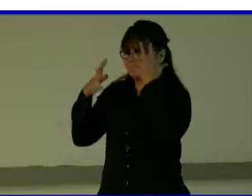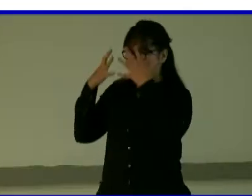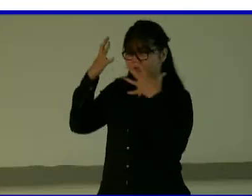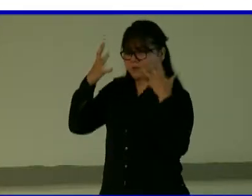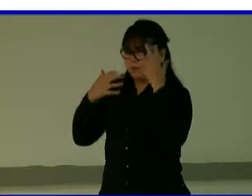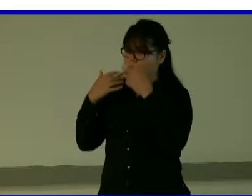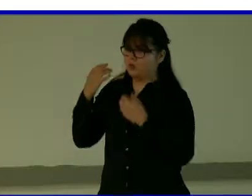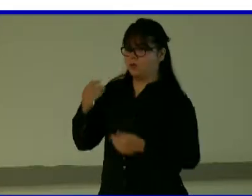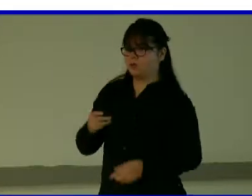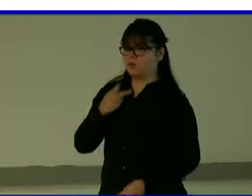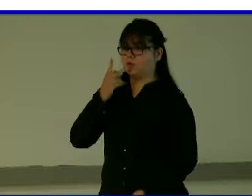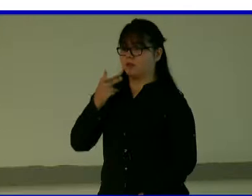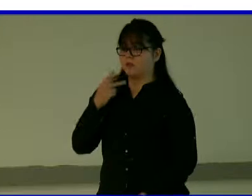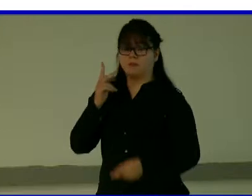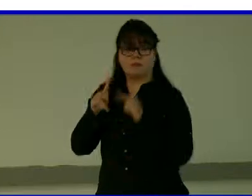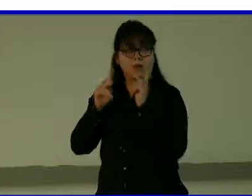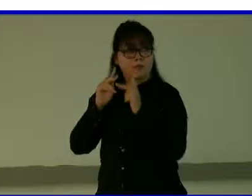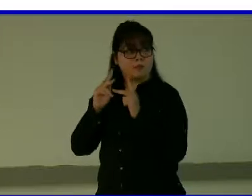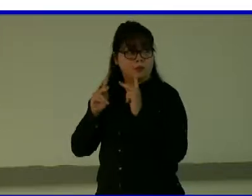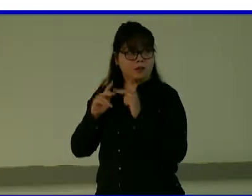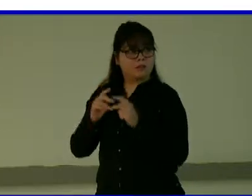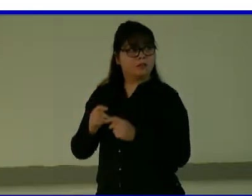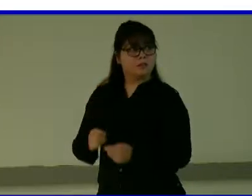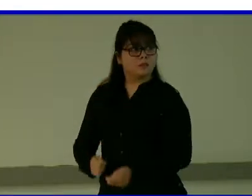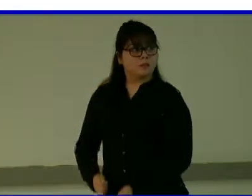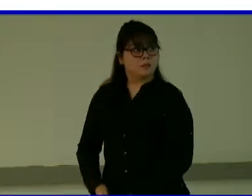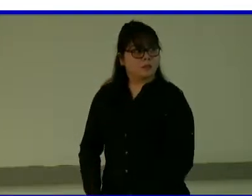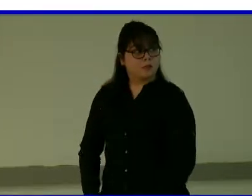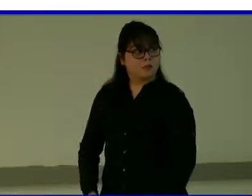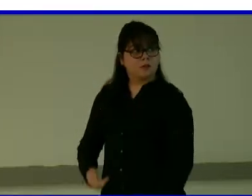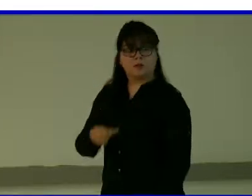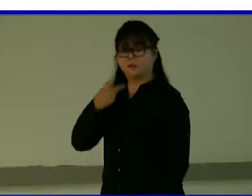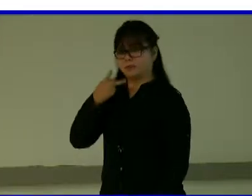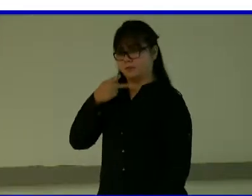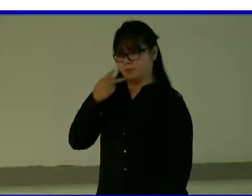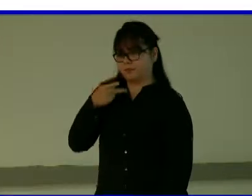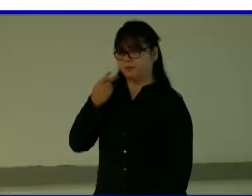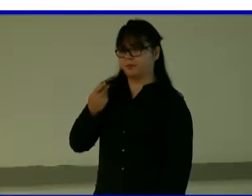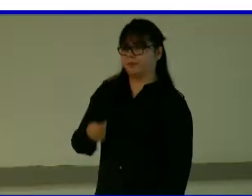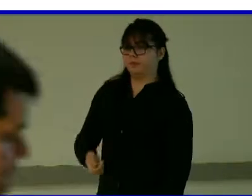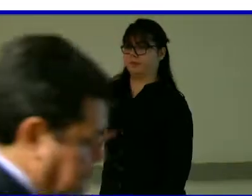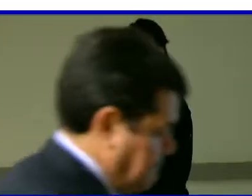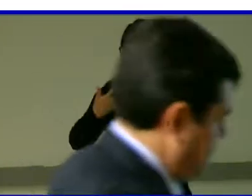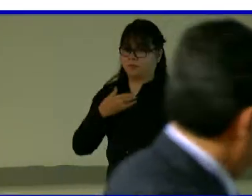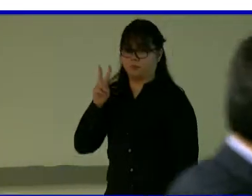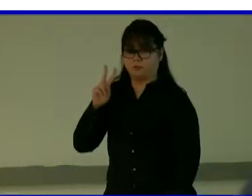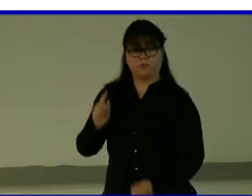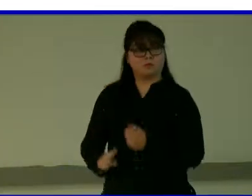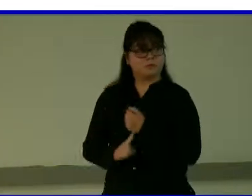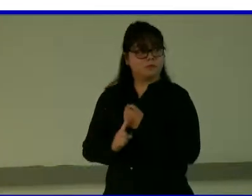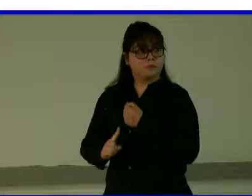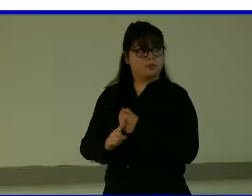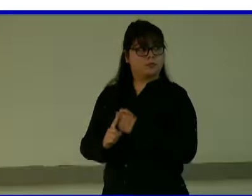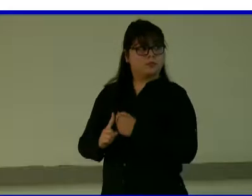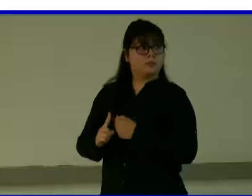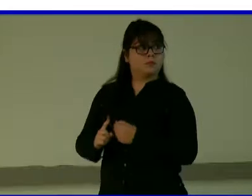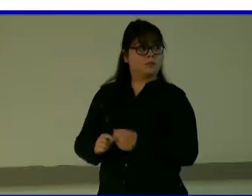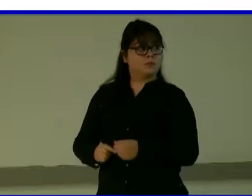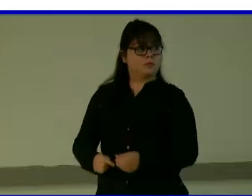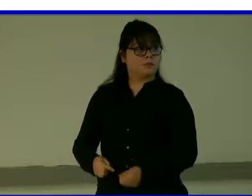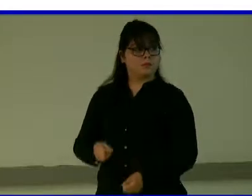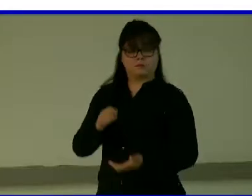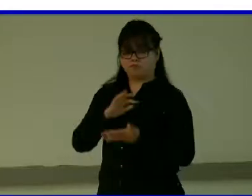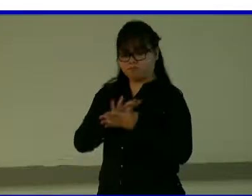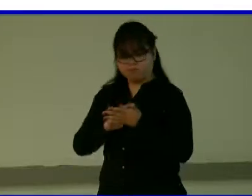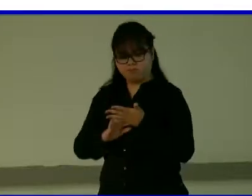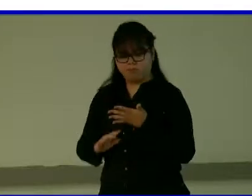de palabras. O sea, que aquí tengo 2 problemas que van a afectar mi lectura. Y el que no